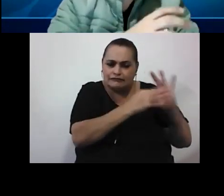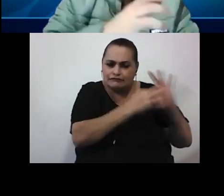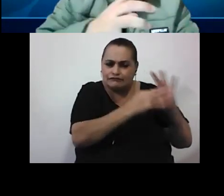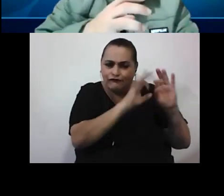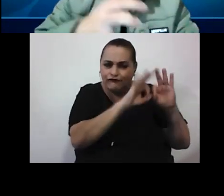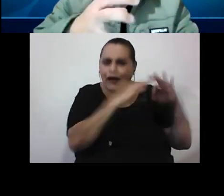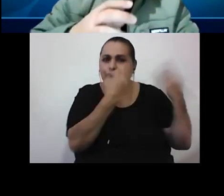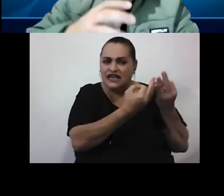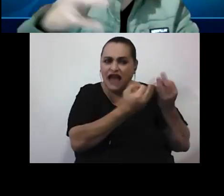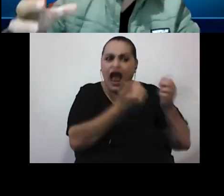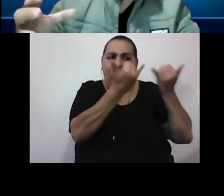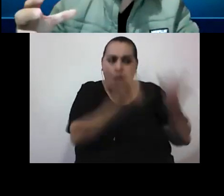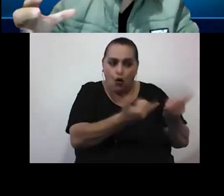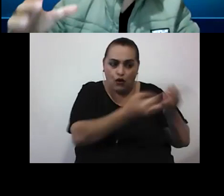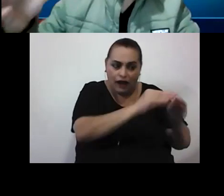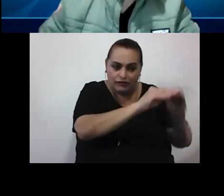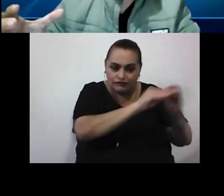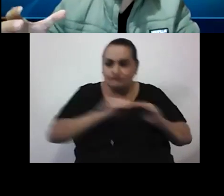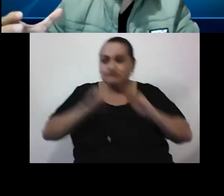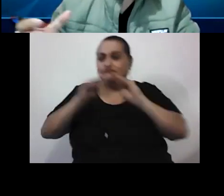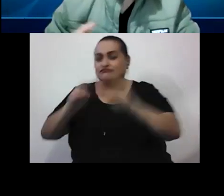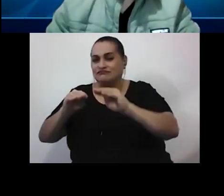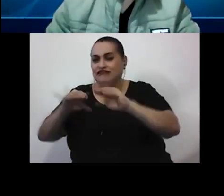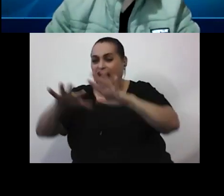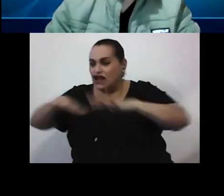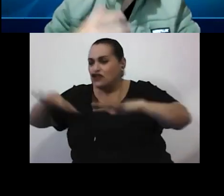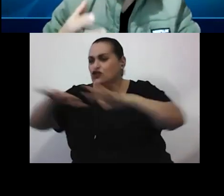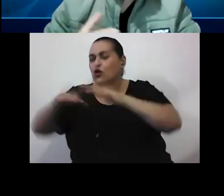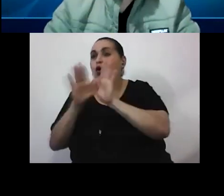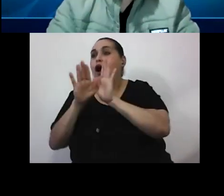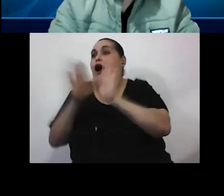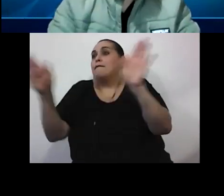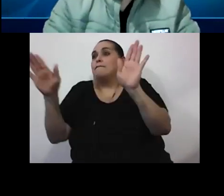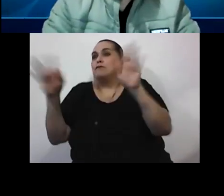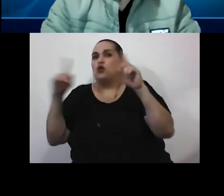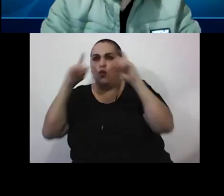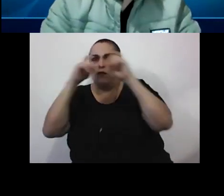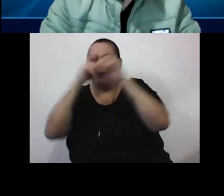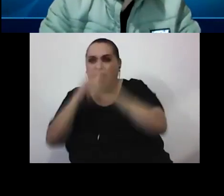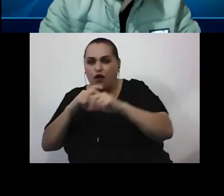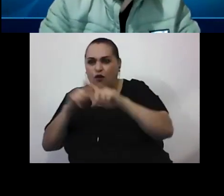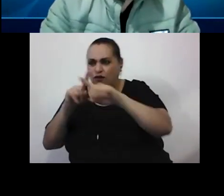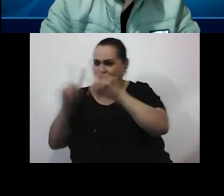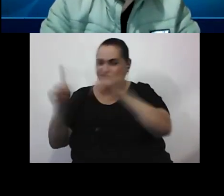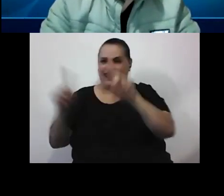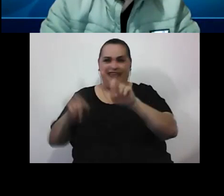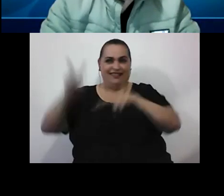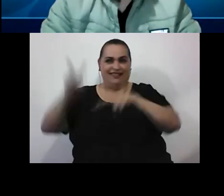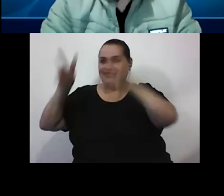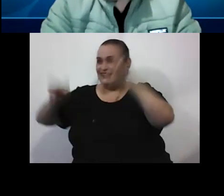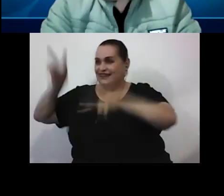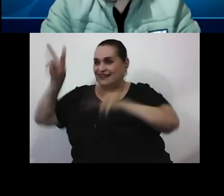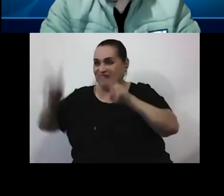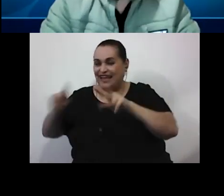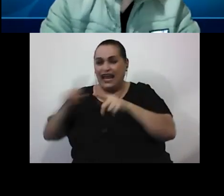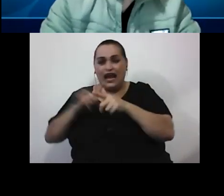y ahora entra a un entorno más amplio, más complejo, más diverso. Entonces, para ellos